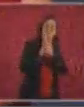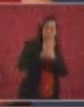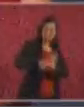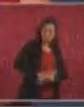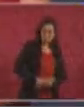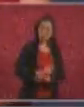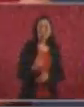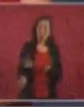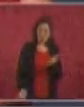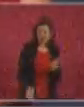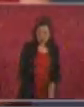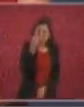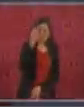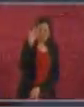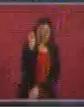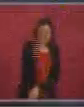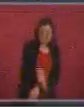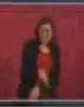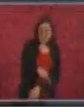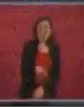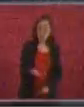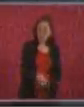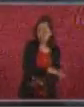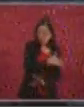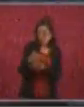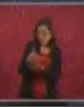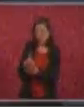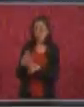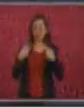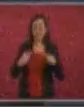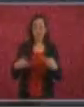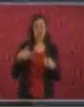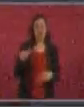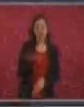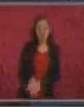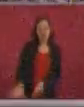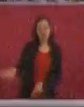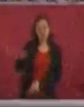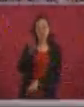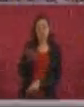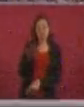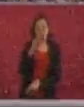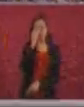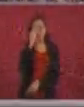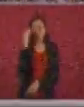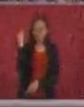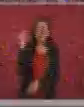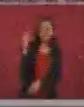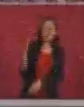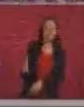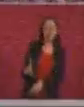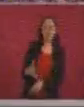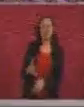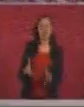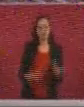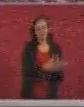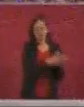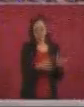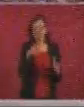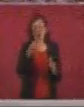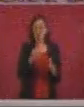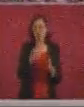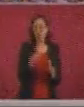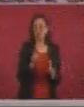La elección del año próximo, la elección federal cuando se y local, cuando se va a elegir diputados federales, alcaldes y diputados